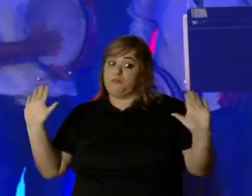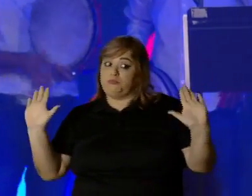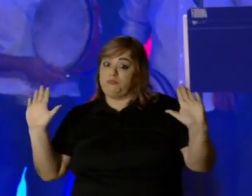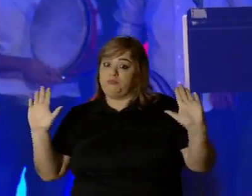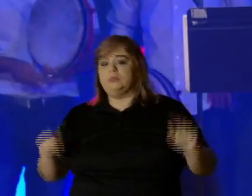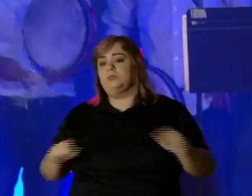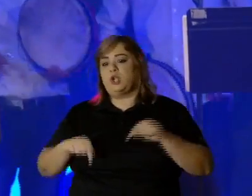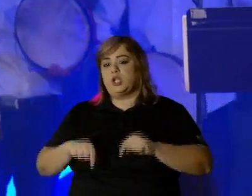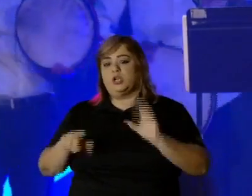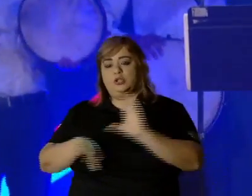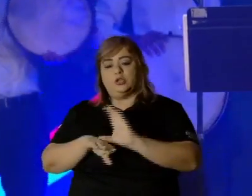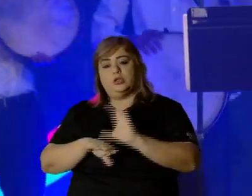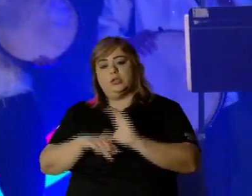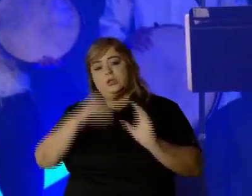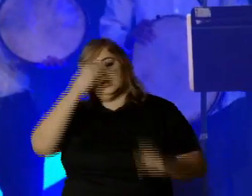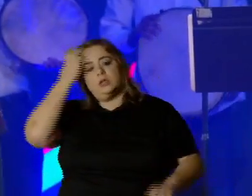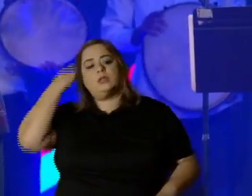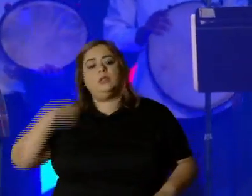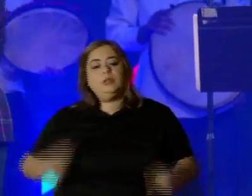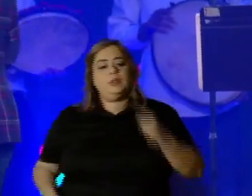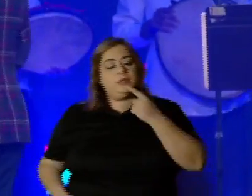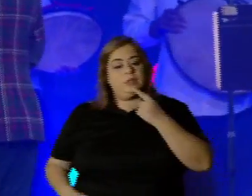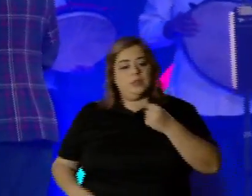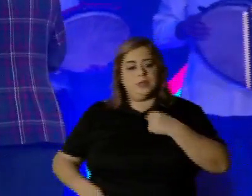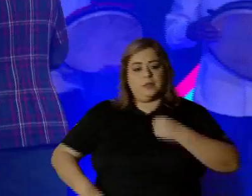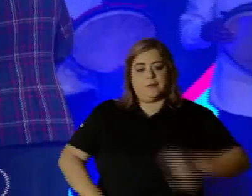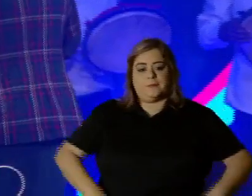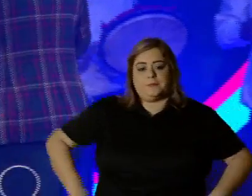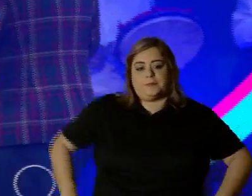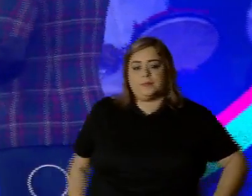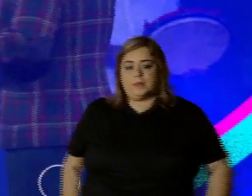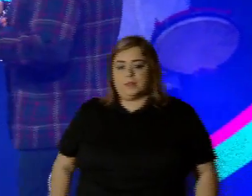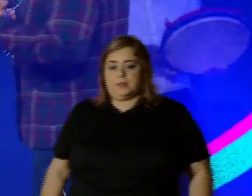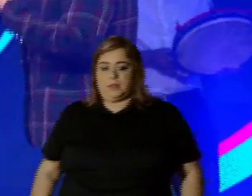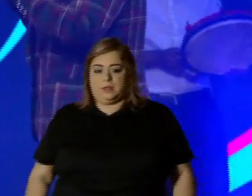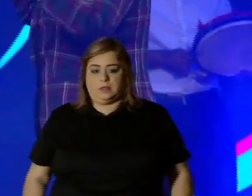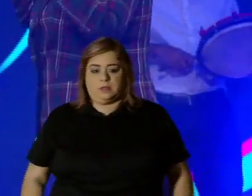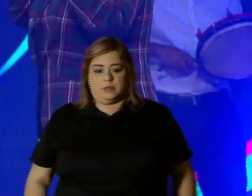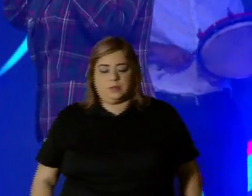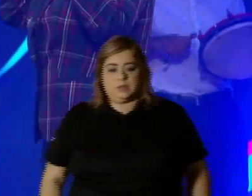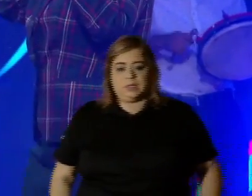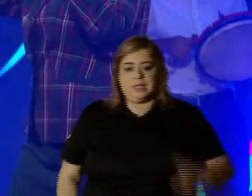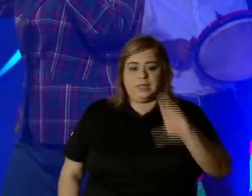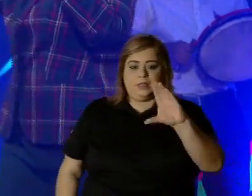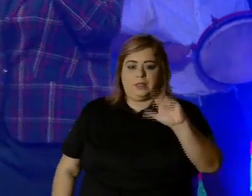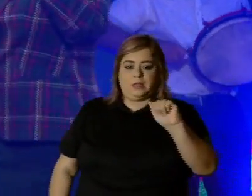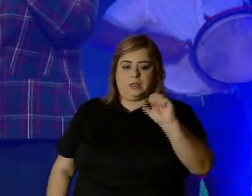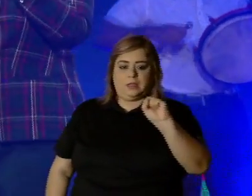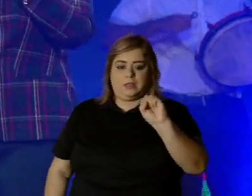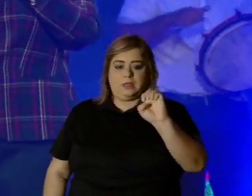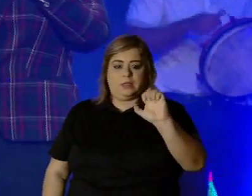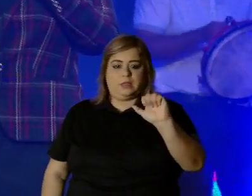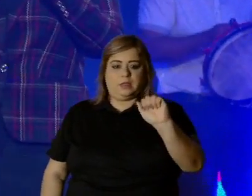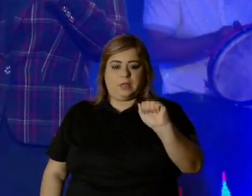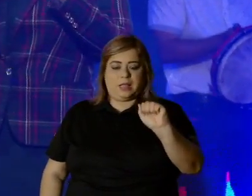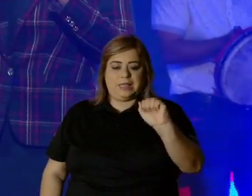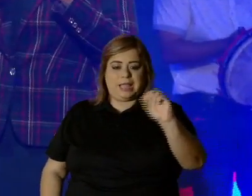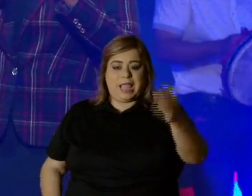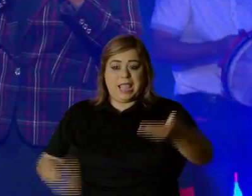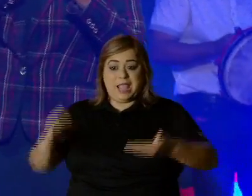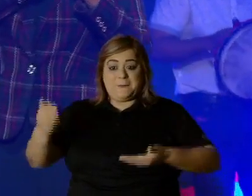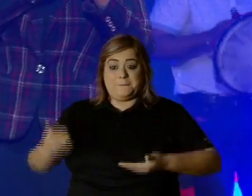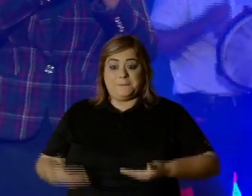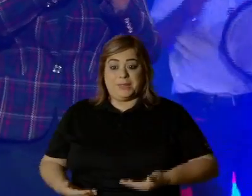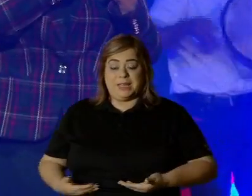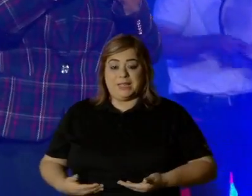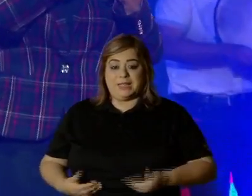Dios. ¿Qué es lo que hay? Cuénteme. El Colegio Apostólico La Senda Antigua se complace en invitarle a sus actos de